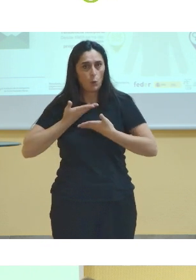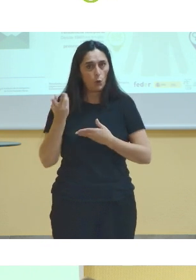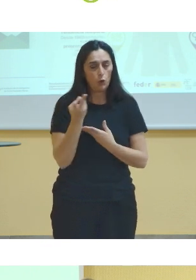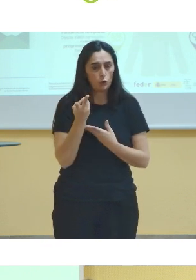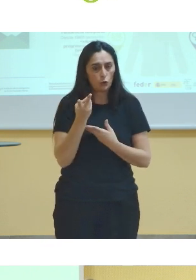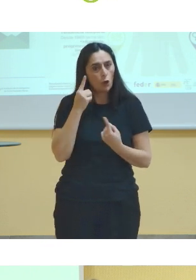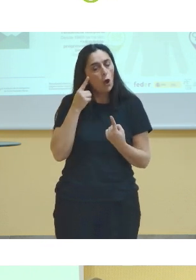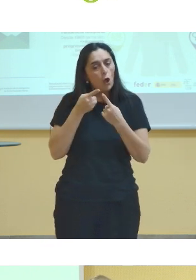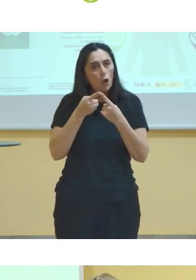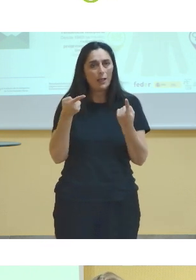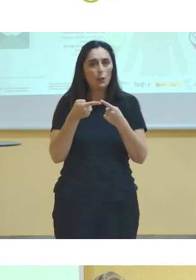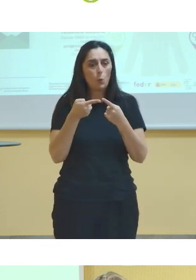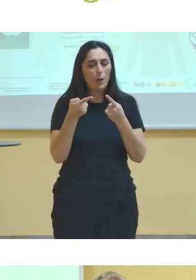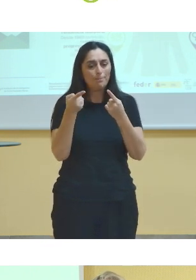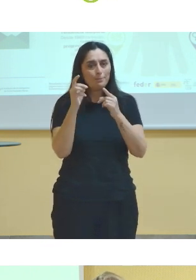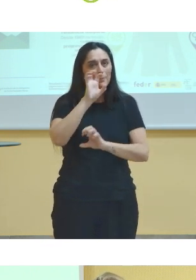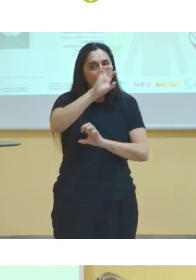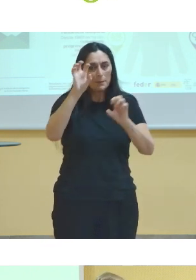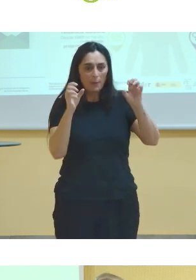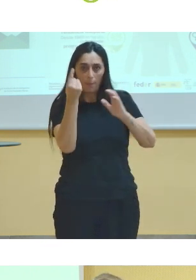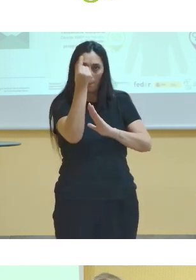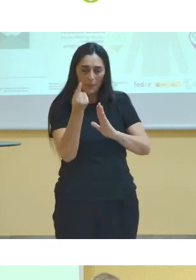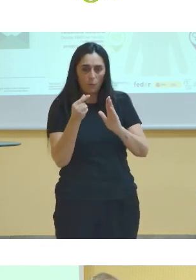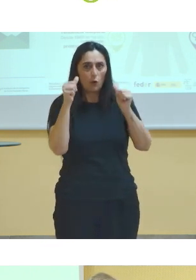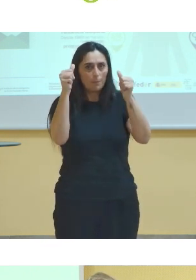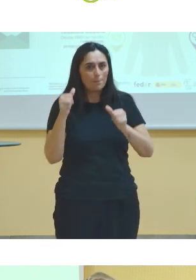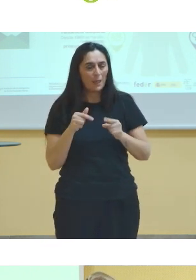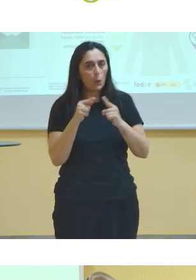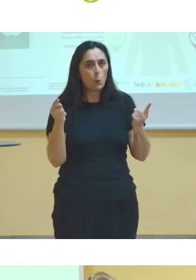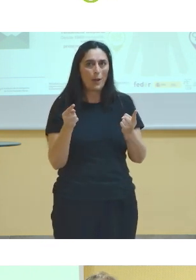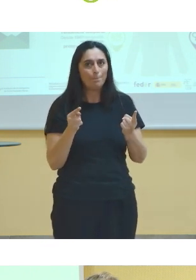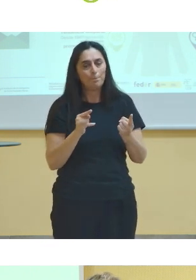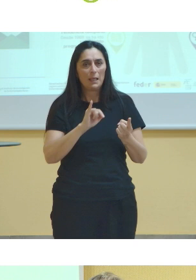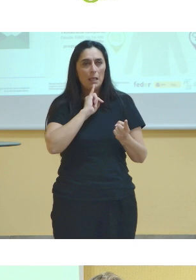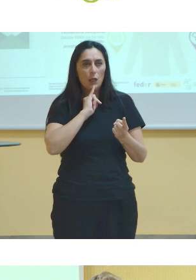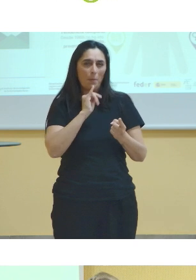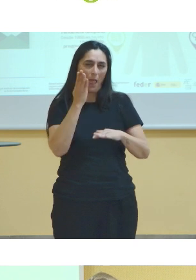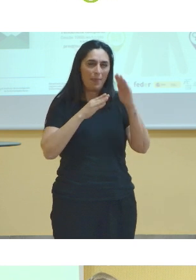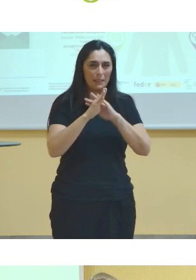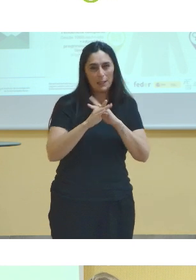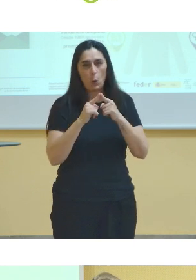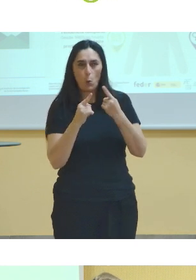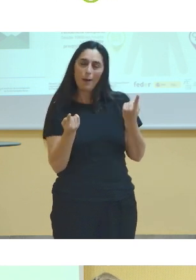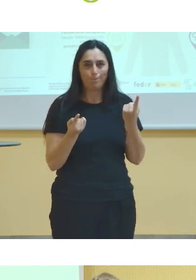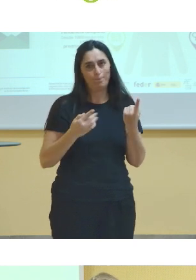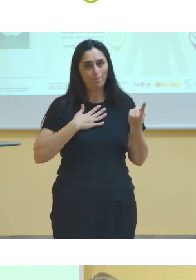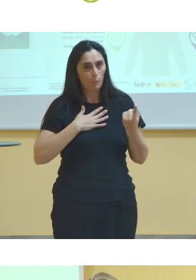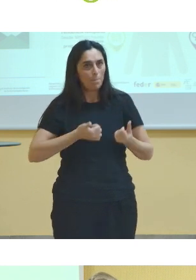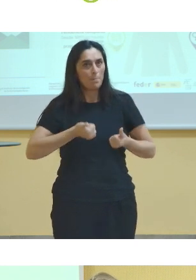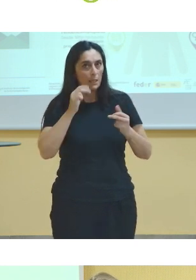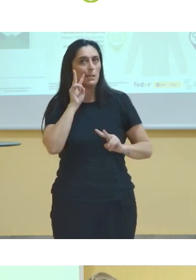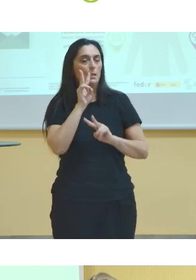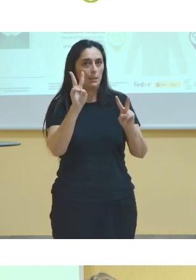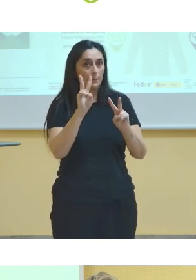hacer un desarrollo de unas infografías que fueran un formato más accesible, mucho más amigable, y que resumieran